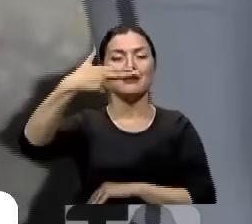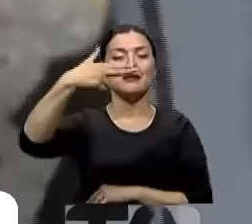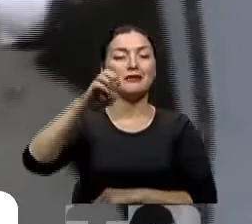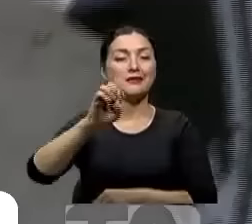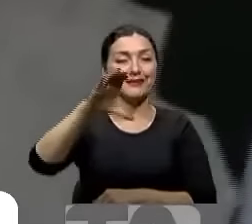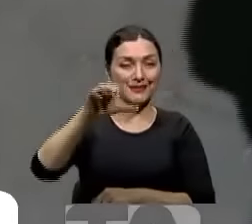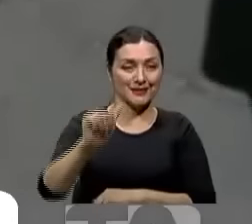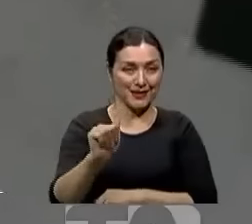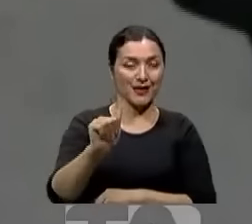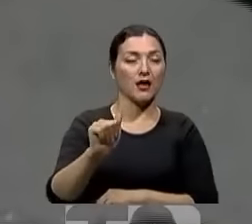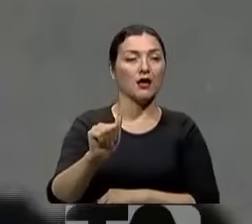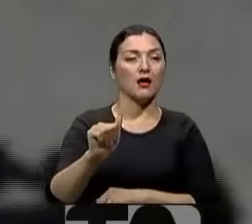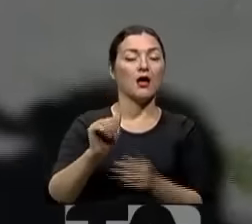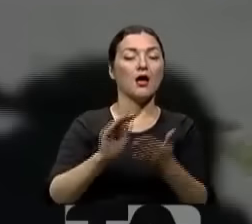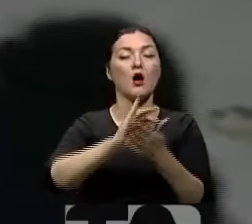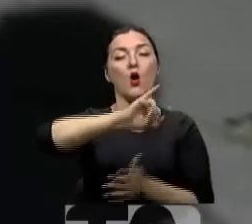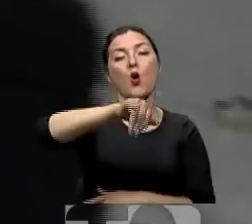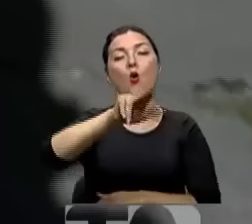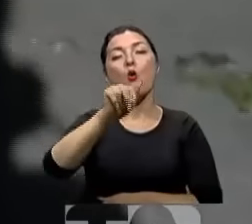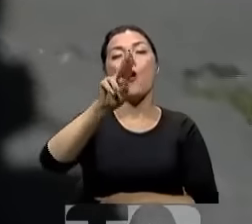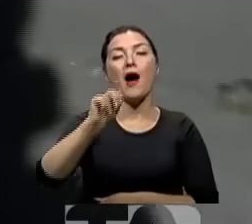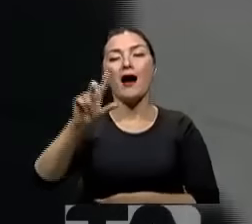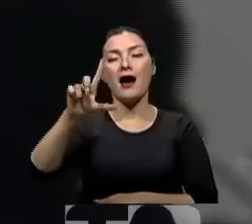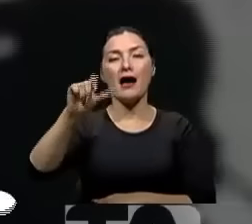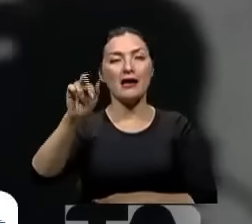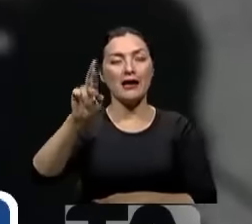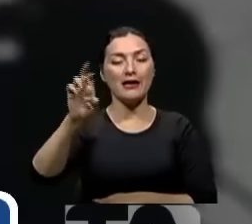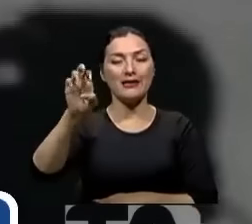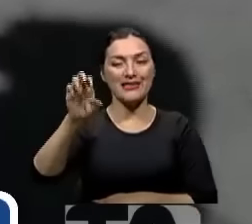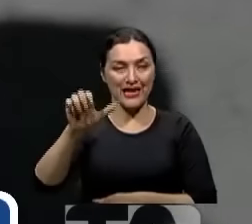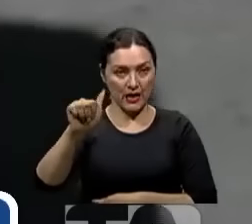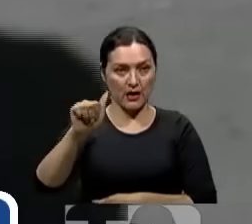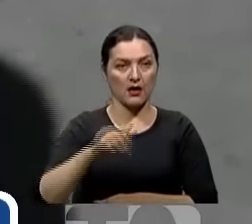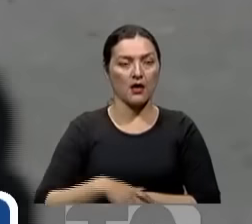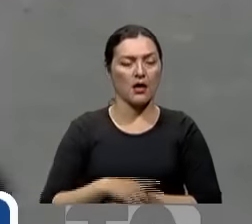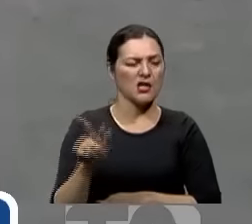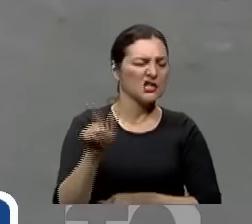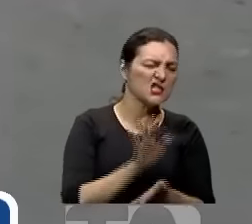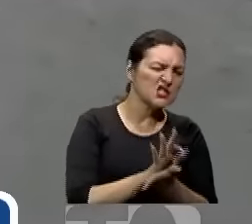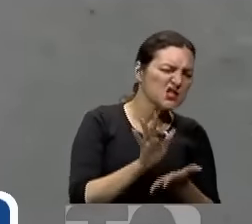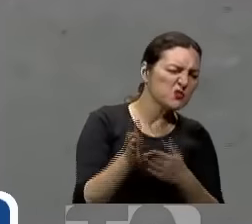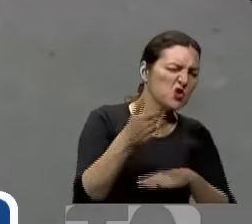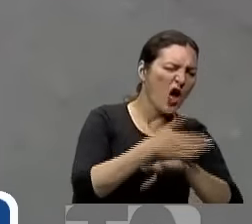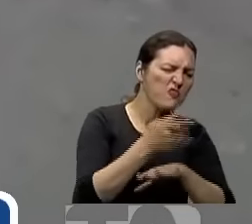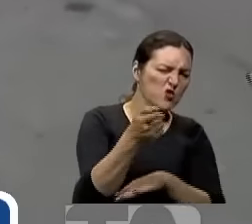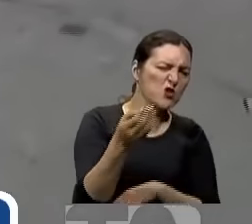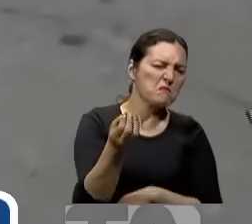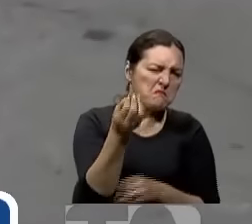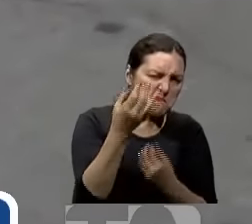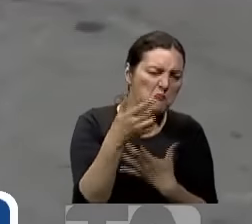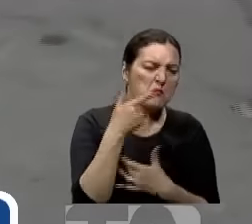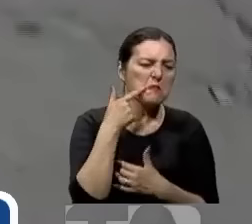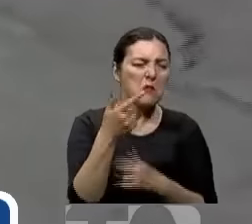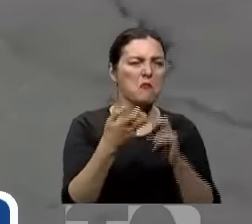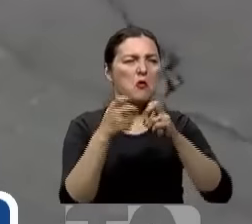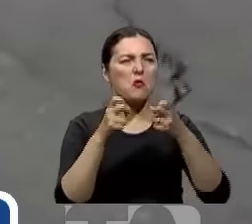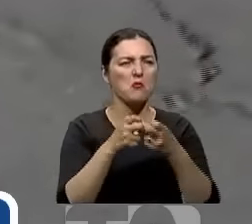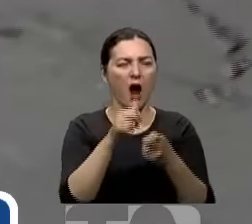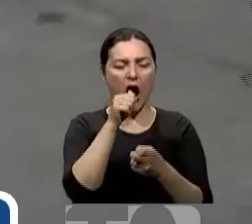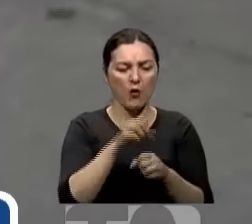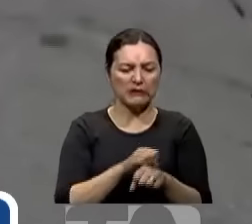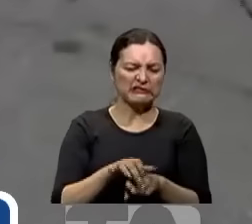nos dan ya... Juan Larrea, gracias, vecina. Usted nos estaba contando justamente todo lo que está sucediendo. Ustedes están viendo en cámara, hay una